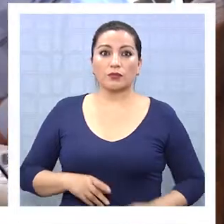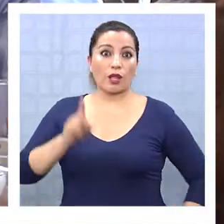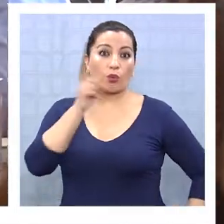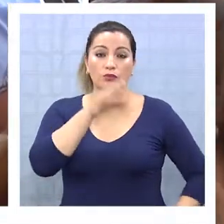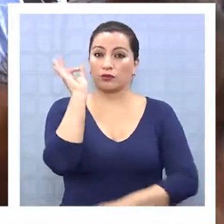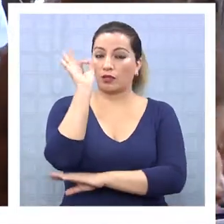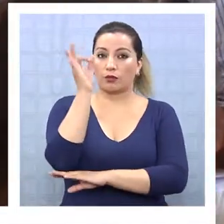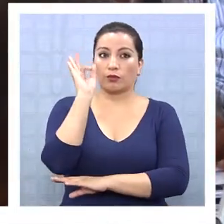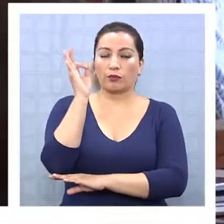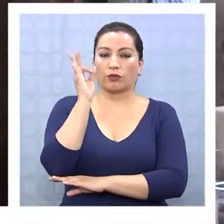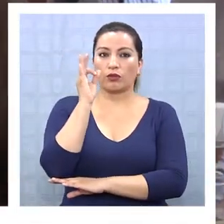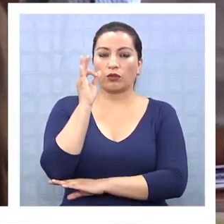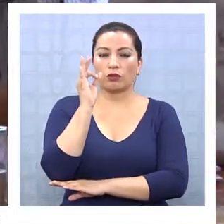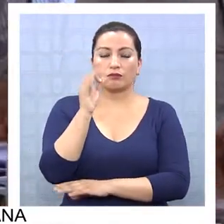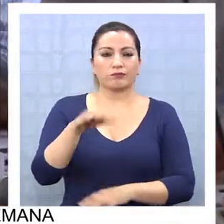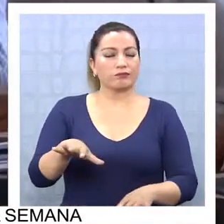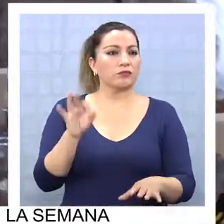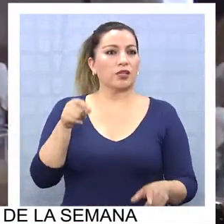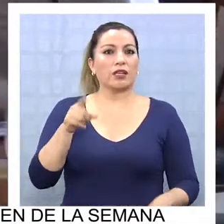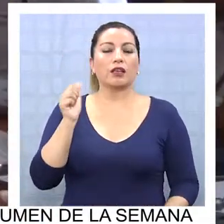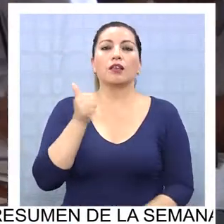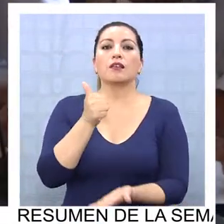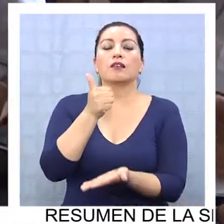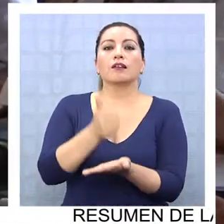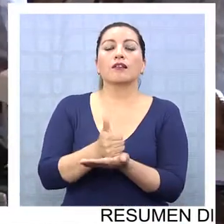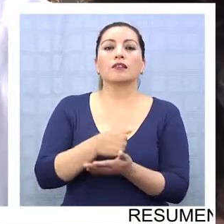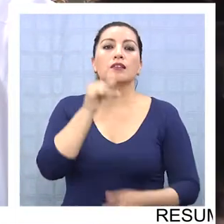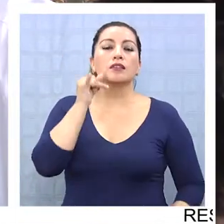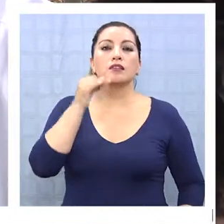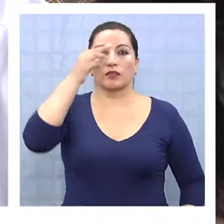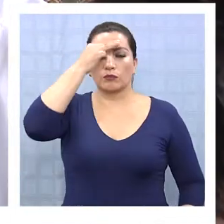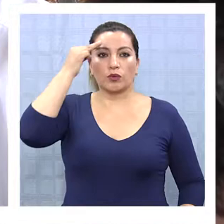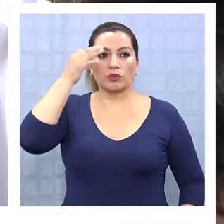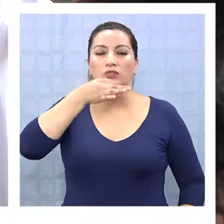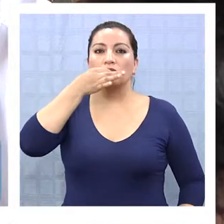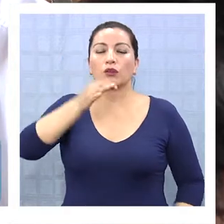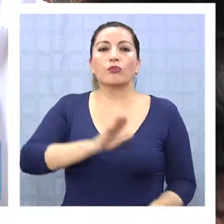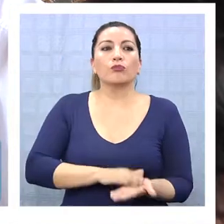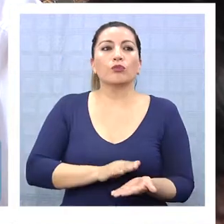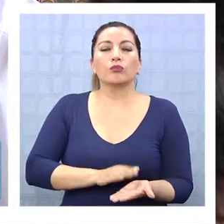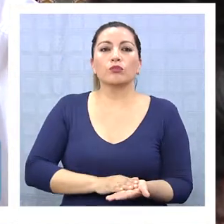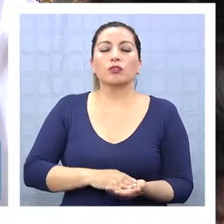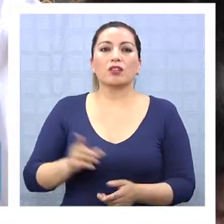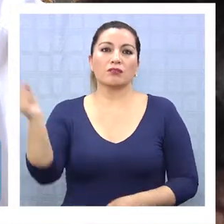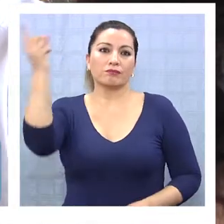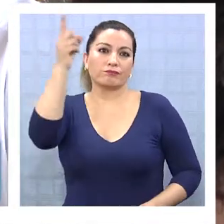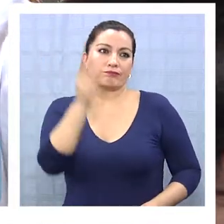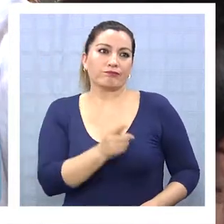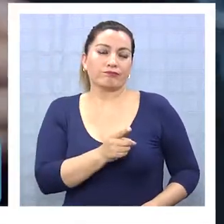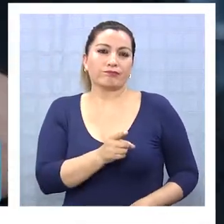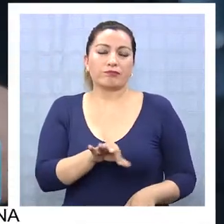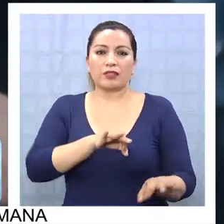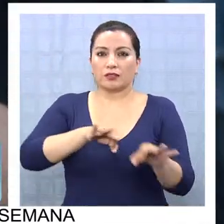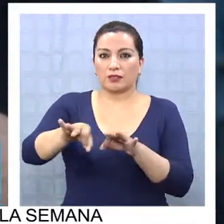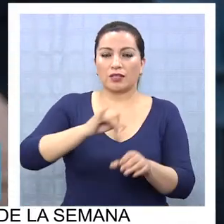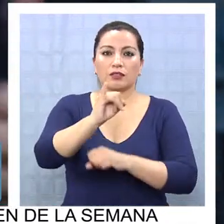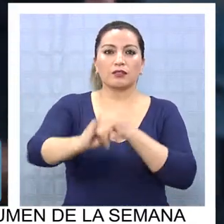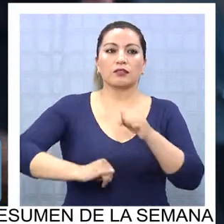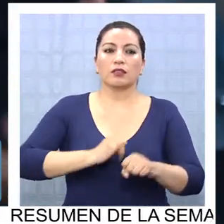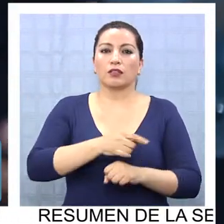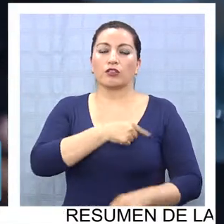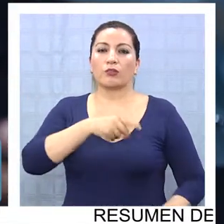En la última reunión de consejo, el alcalde de Iquique, Mauricio Soria, propuso traer al conocido arquitecto internacional